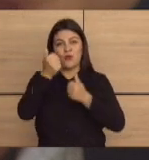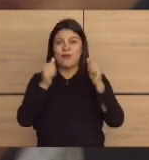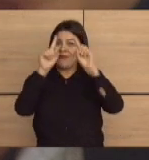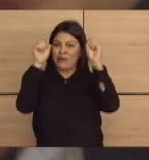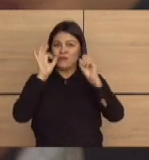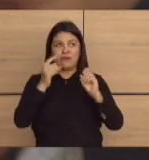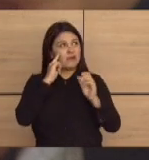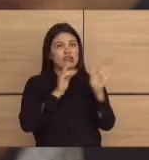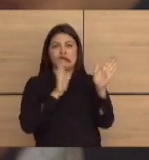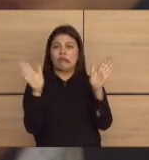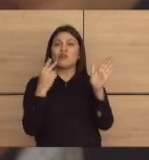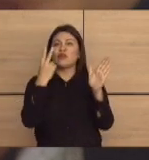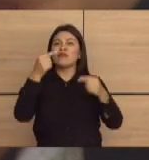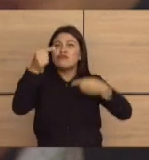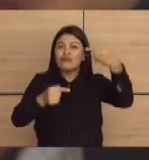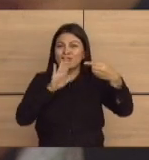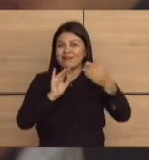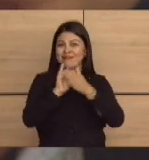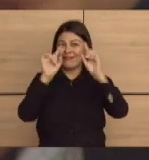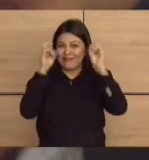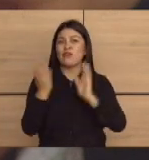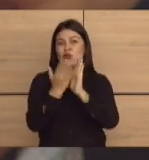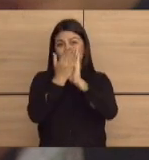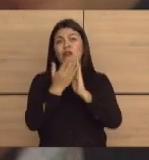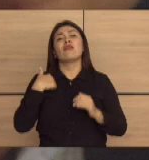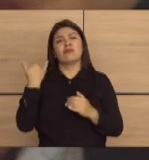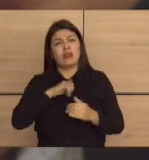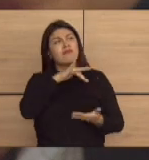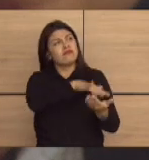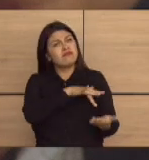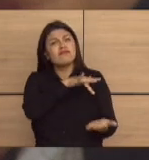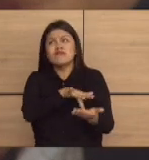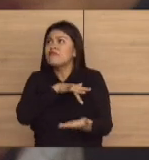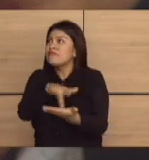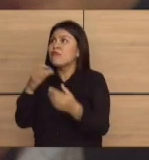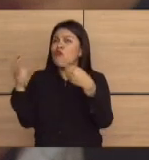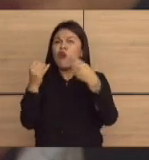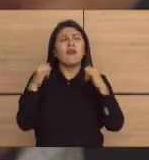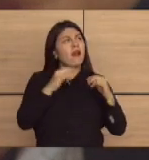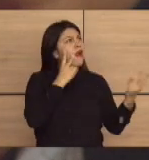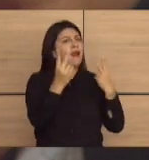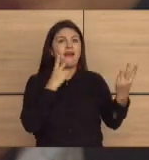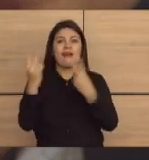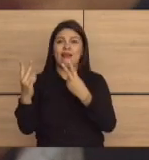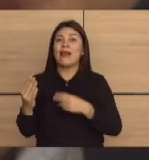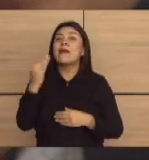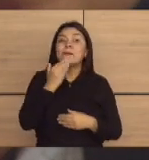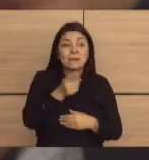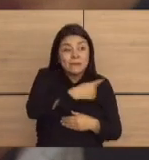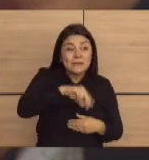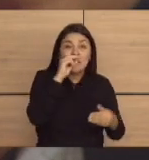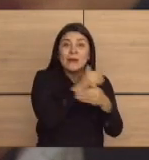educativa. Y yo esto lo he mencionado en muchísimos foros y lo quiero hacer hoy aquí. Cuando vemos a los niños de